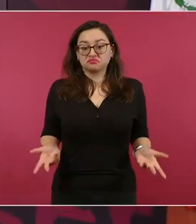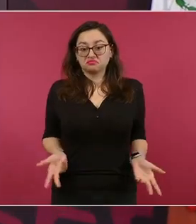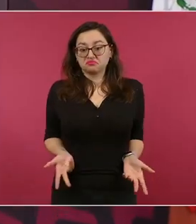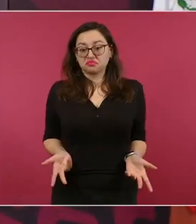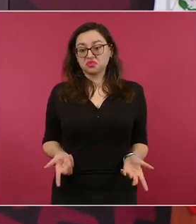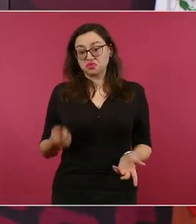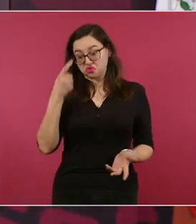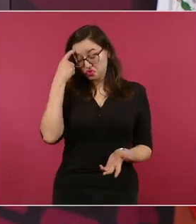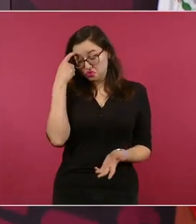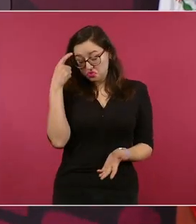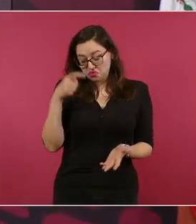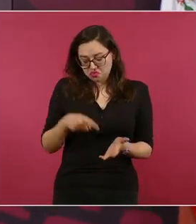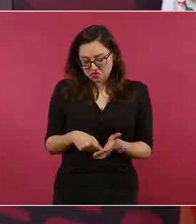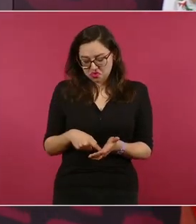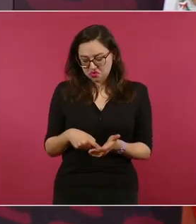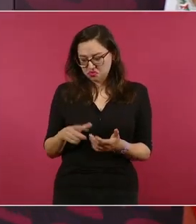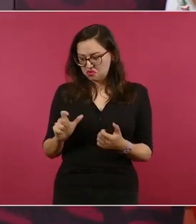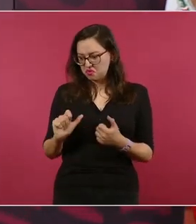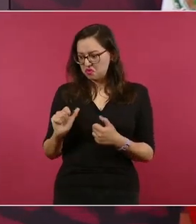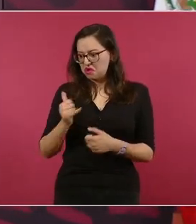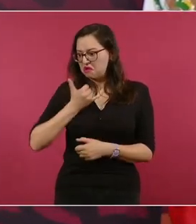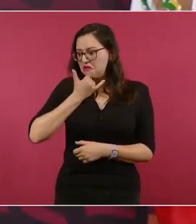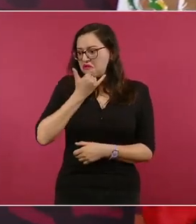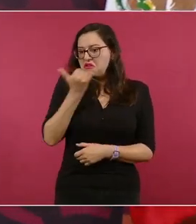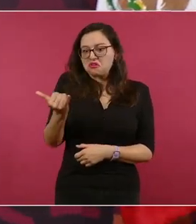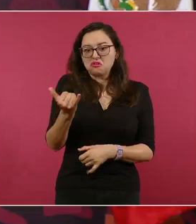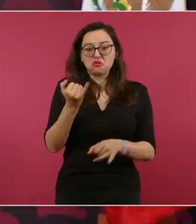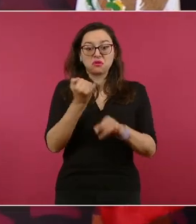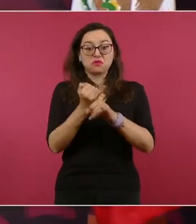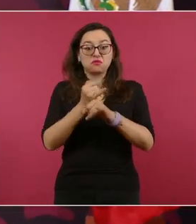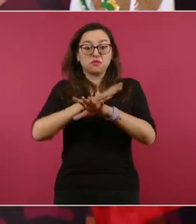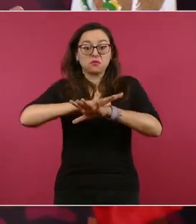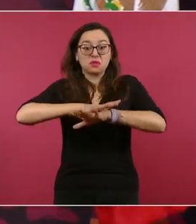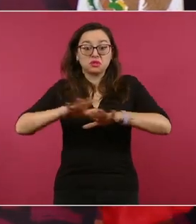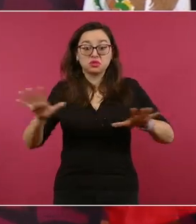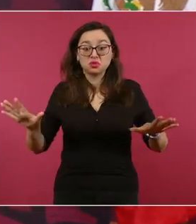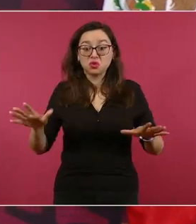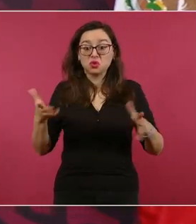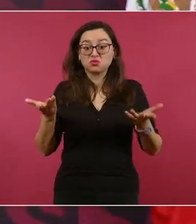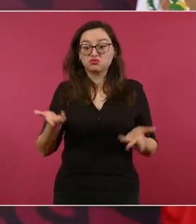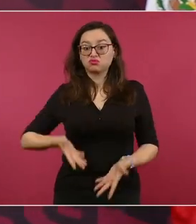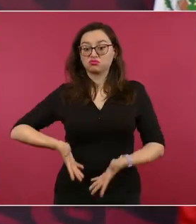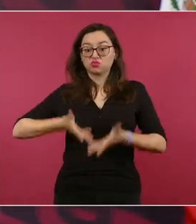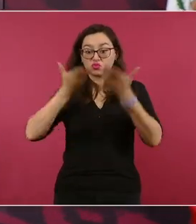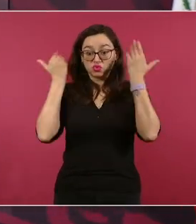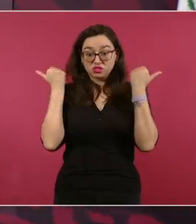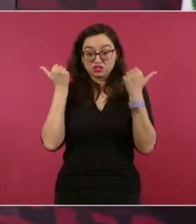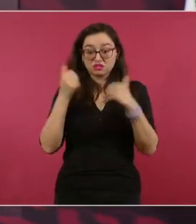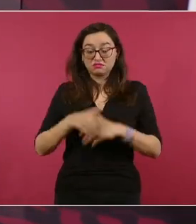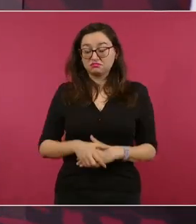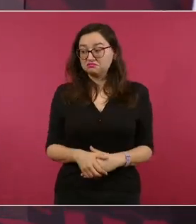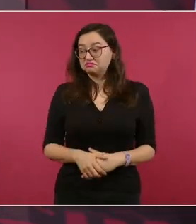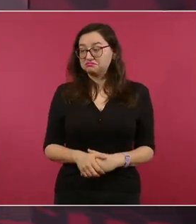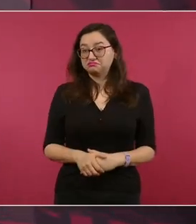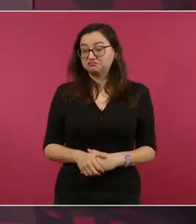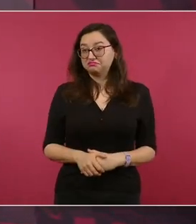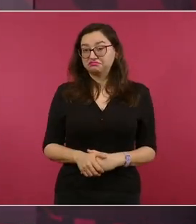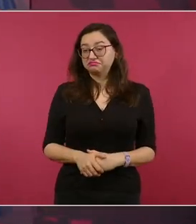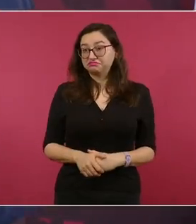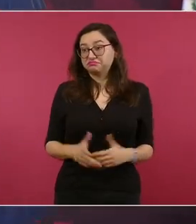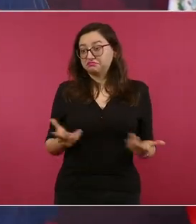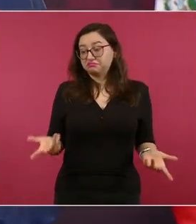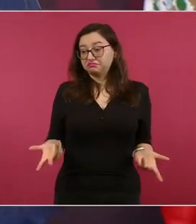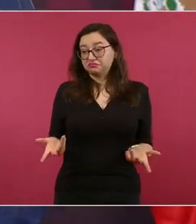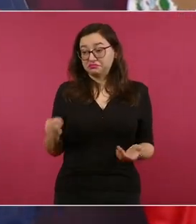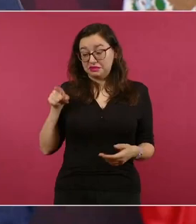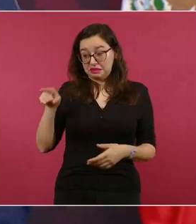información, o sea, no sé qué le dijeron al presidente y quién,